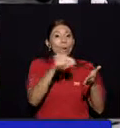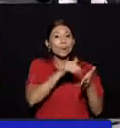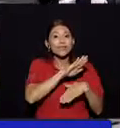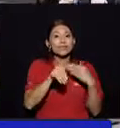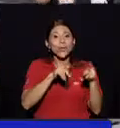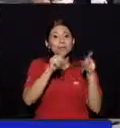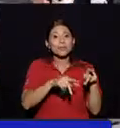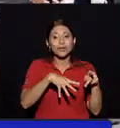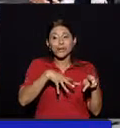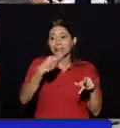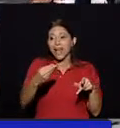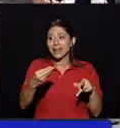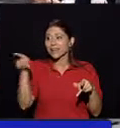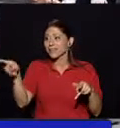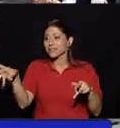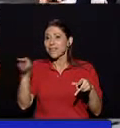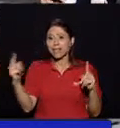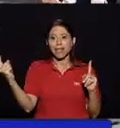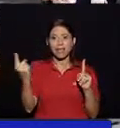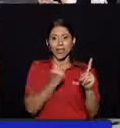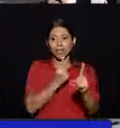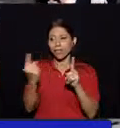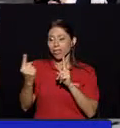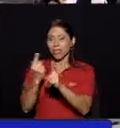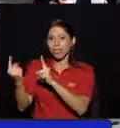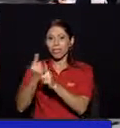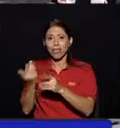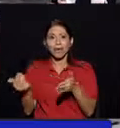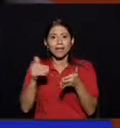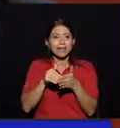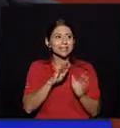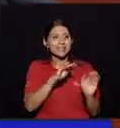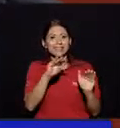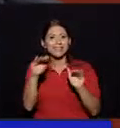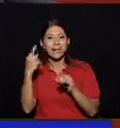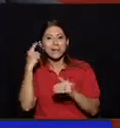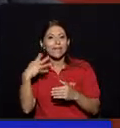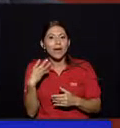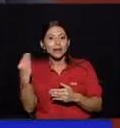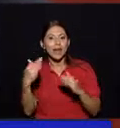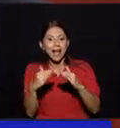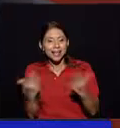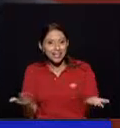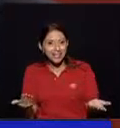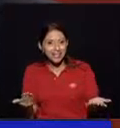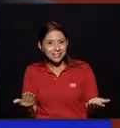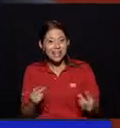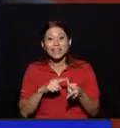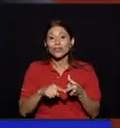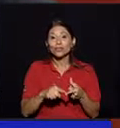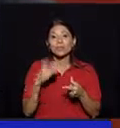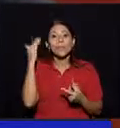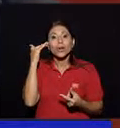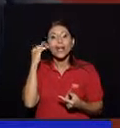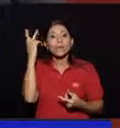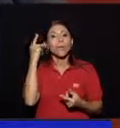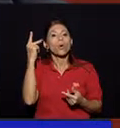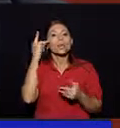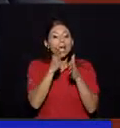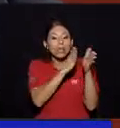casas. Eso ha ocurrido porque el Estado no ha tenido una política activa de ordenamiento. Y por supuesto hoy estamos viendo los